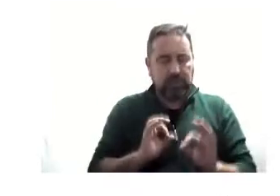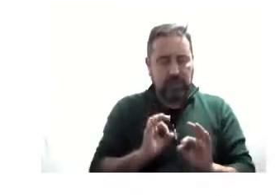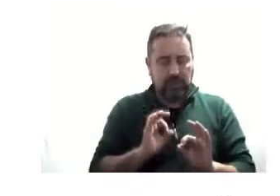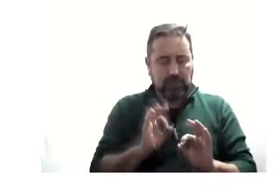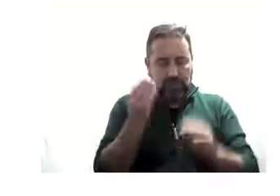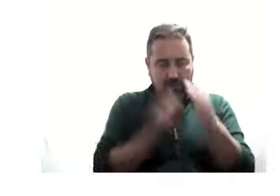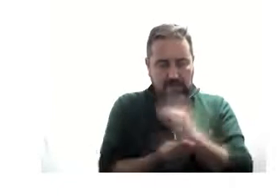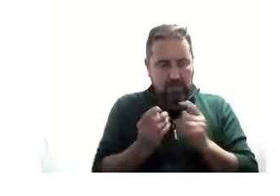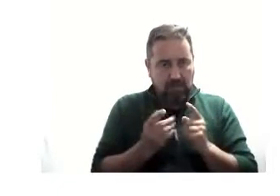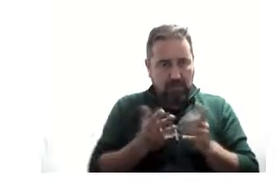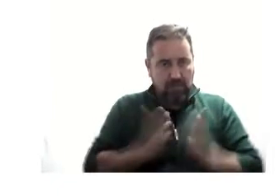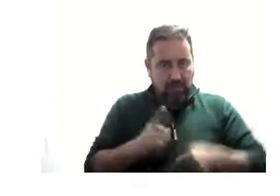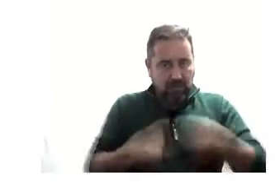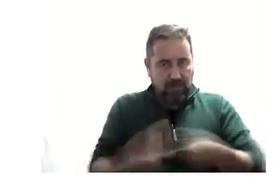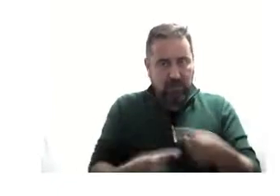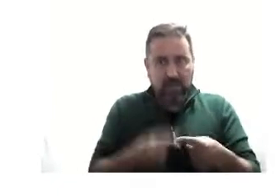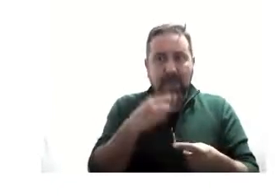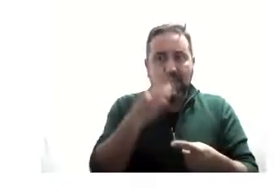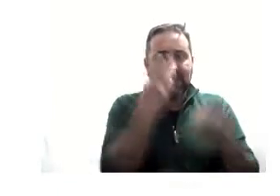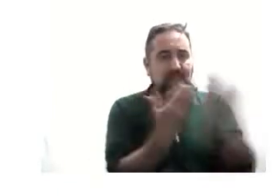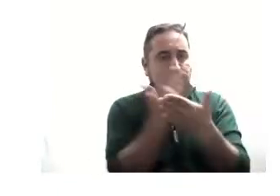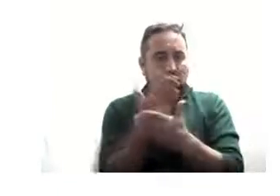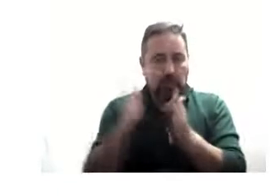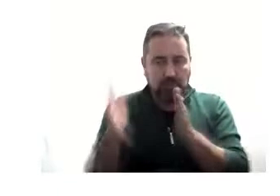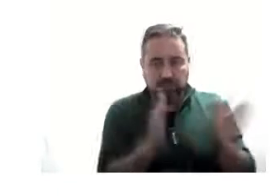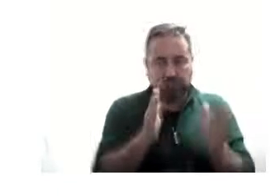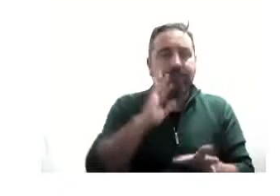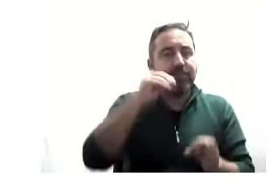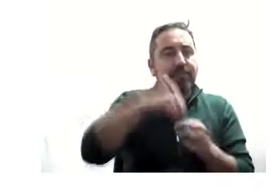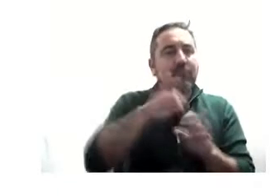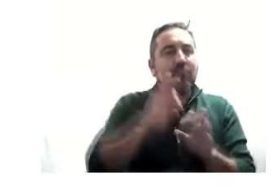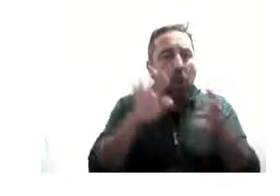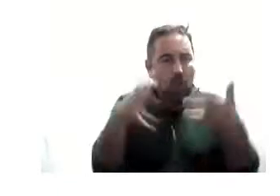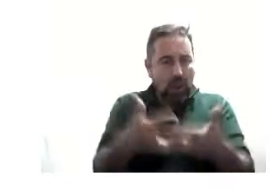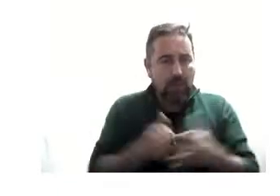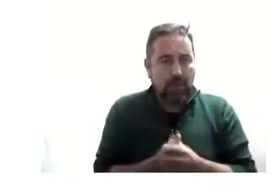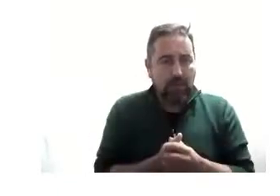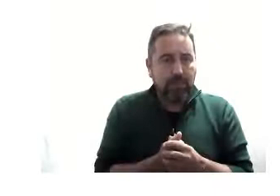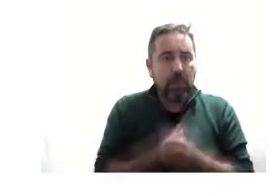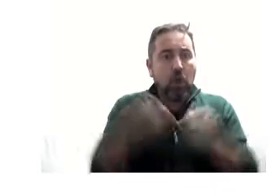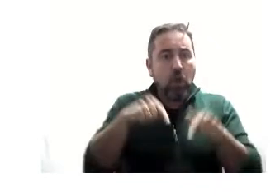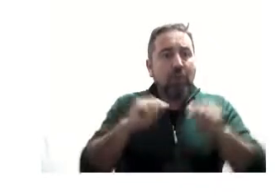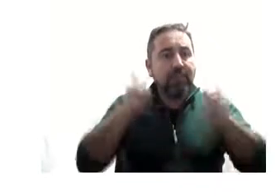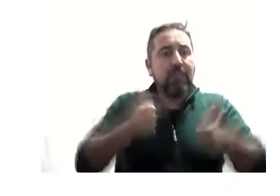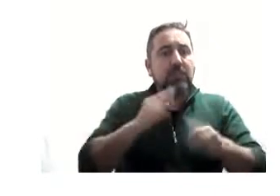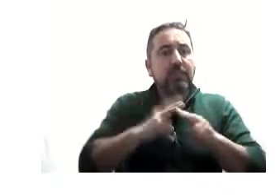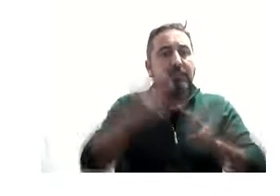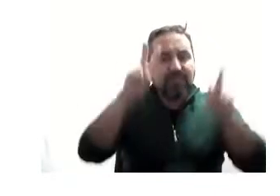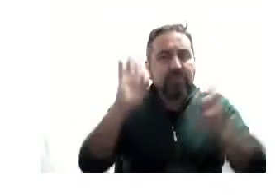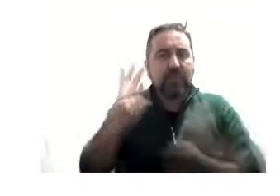dividido en 3 sesiones online. Empezamos hoy con clínica, aspectos